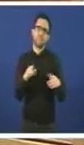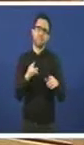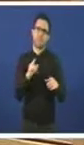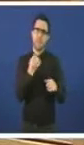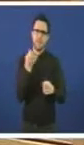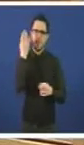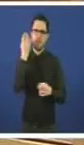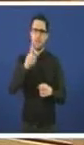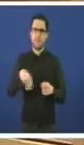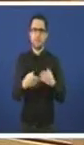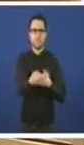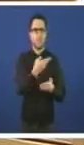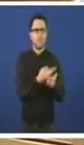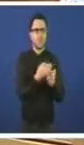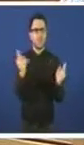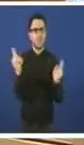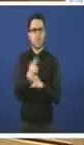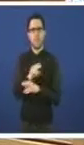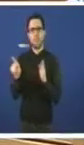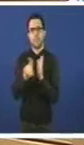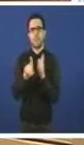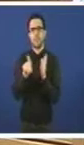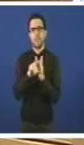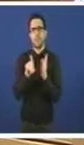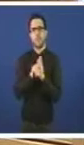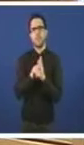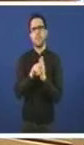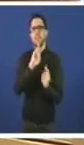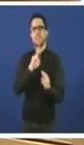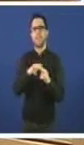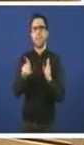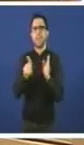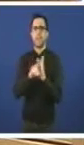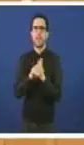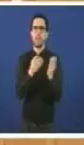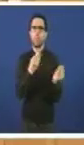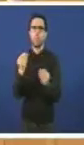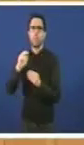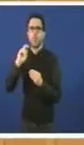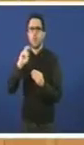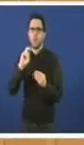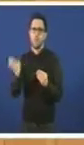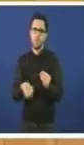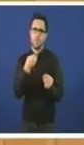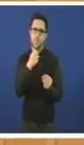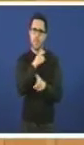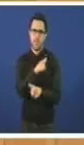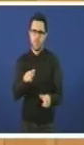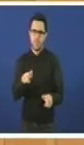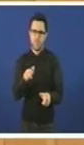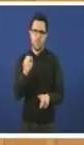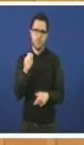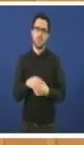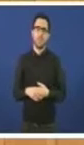primeira pidiéndonos a derrogación lo decretó los productos llamados decreto do plurilingüismo señaló a bbc una pretensión absurda